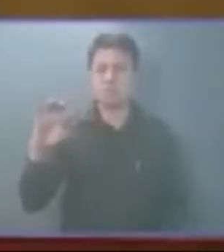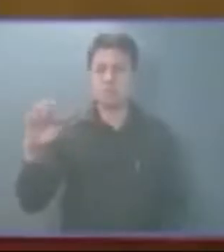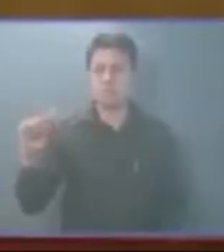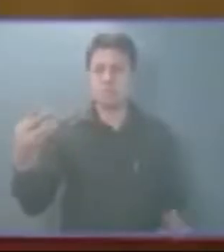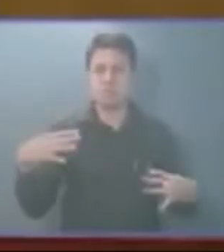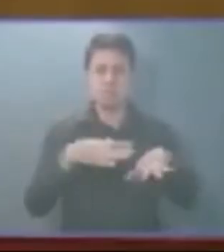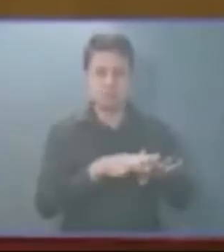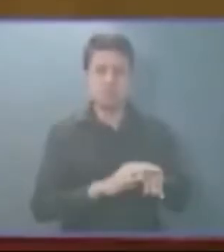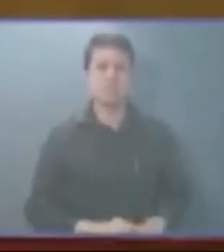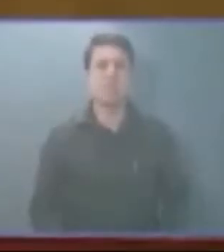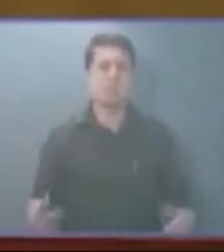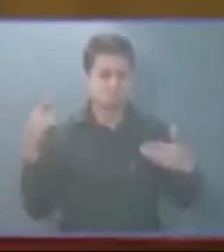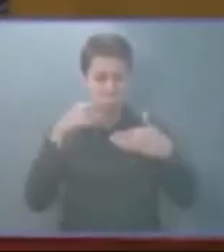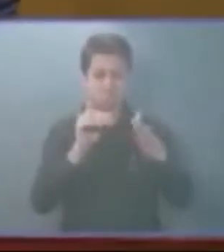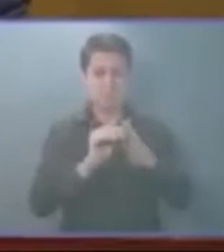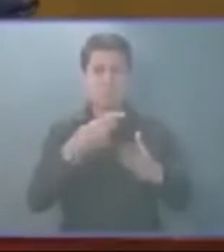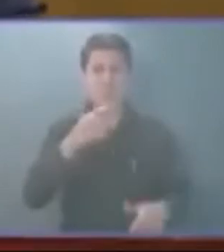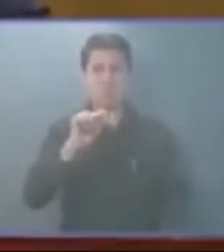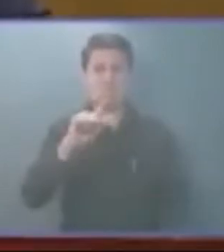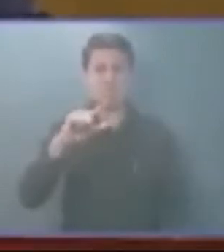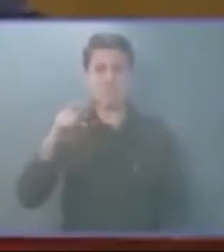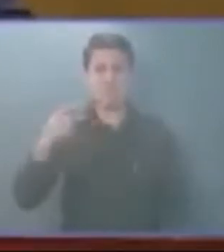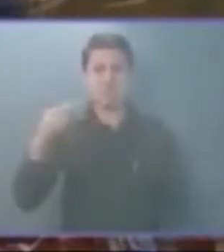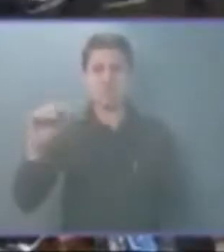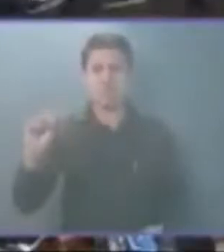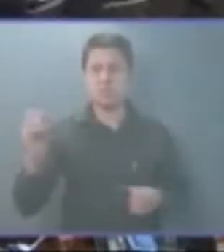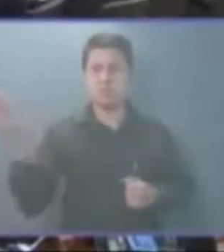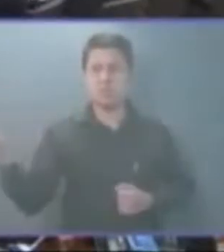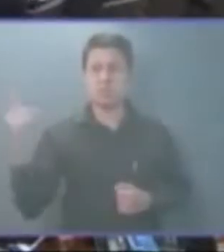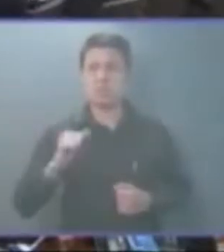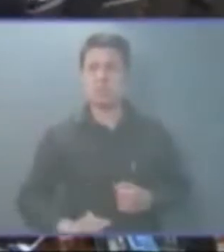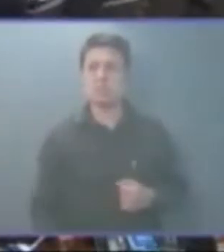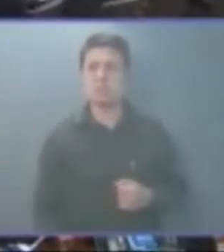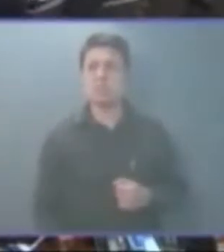Y tiene la palabra el diputado Guillermo Gallegos.